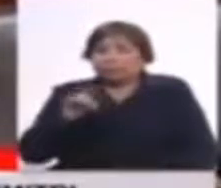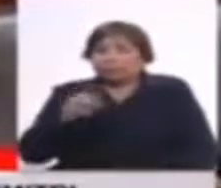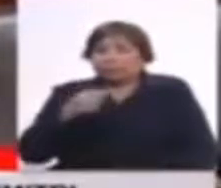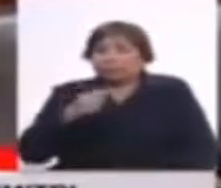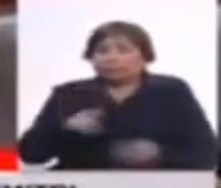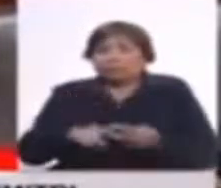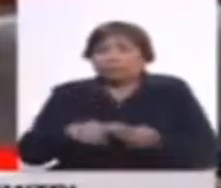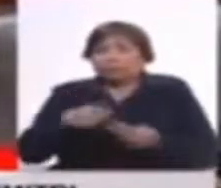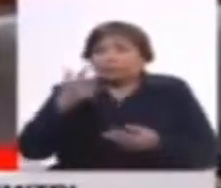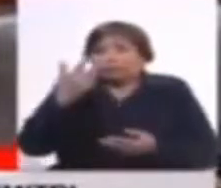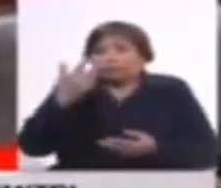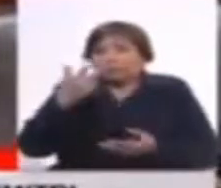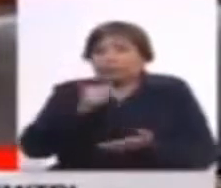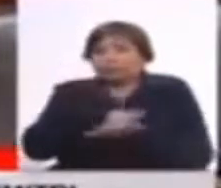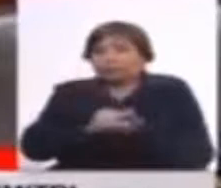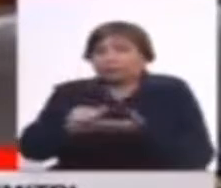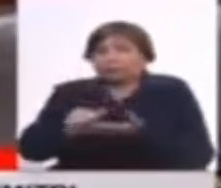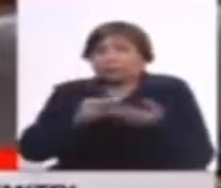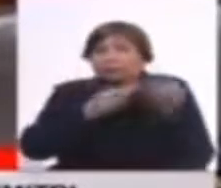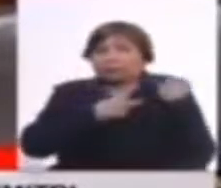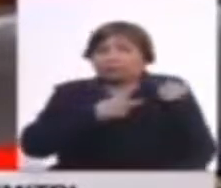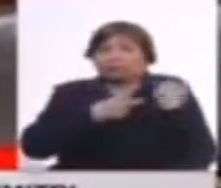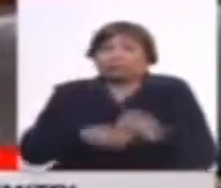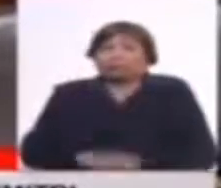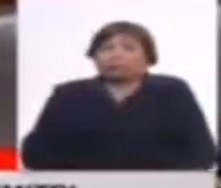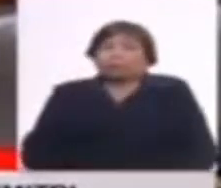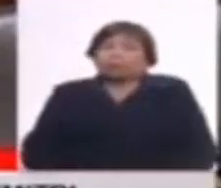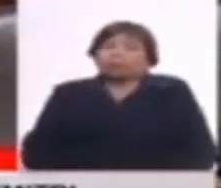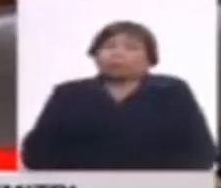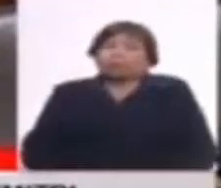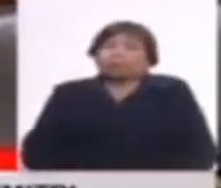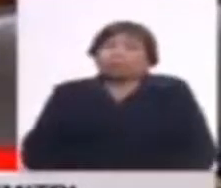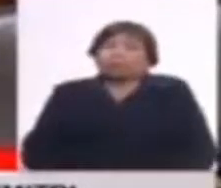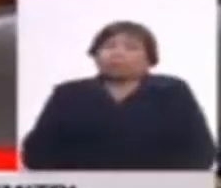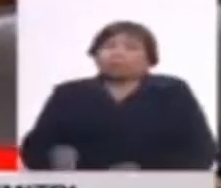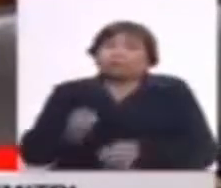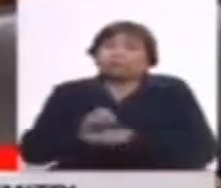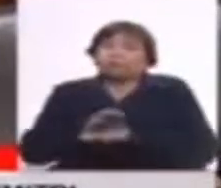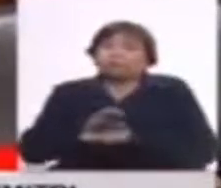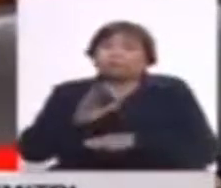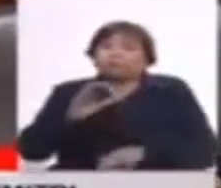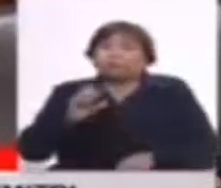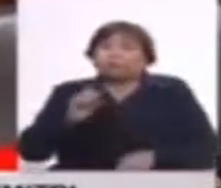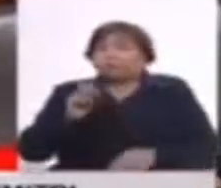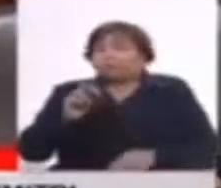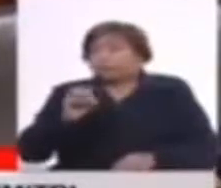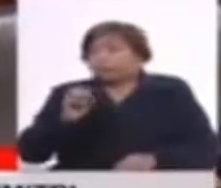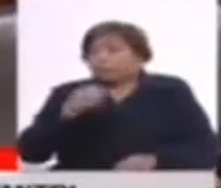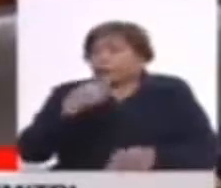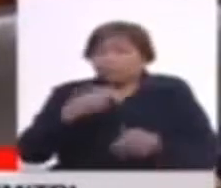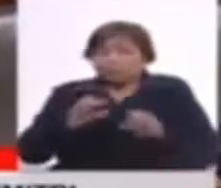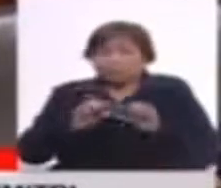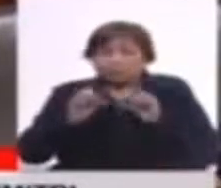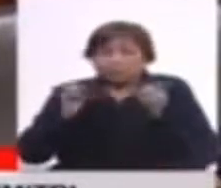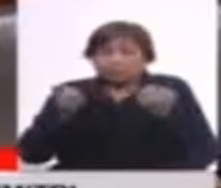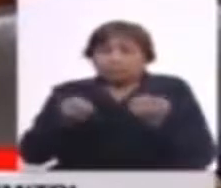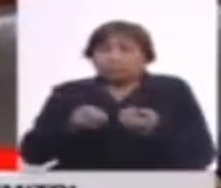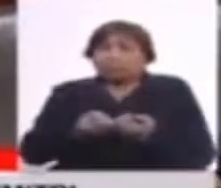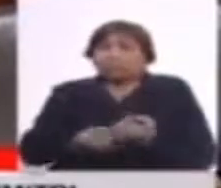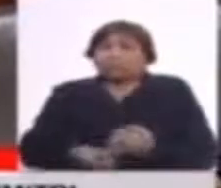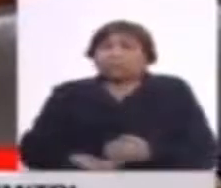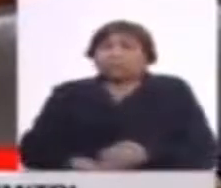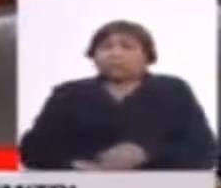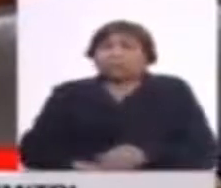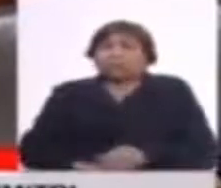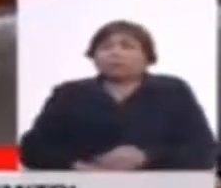tenía 3 meses en el cargo. Y recomienda su cese porque dice que ingresa con un equipo que